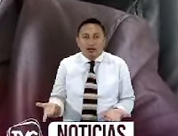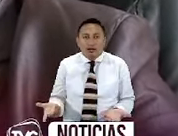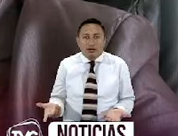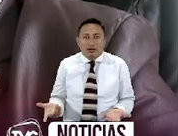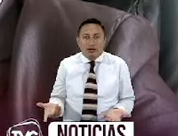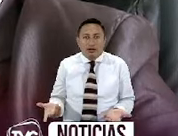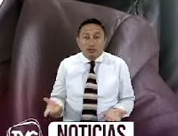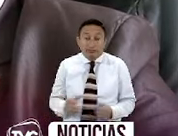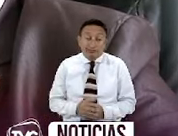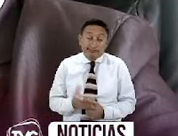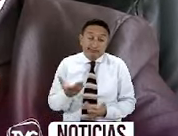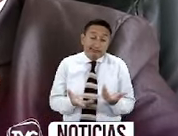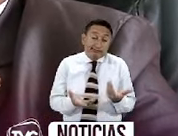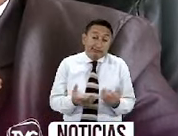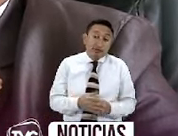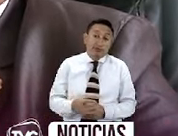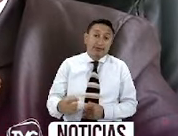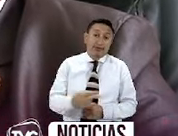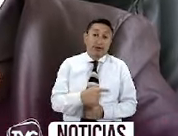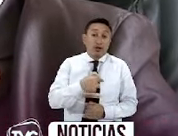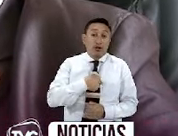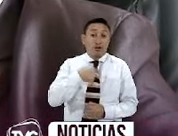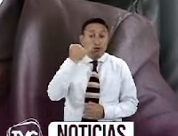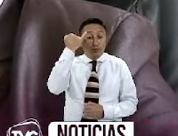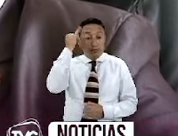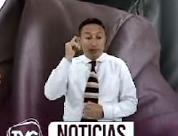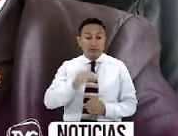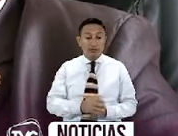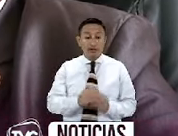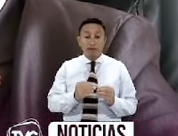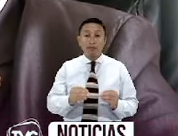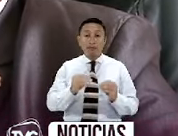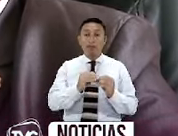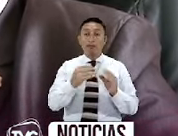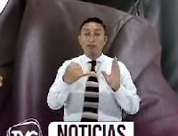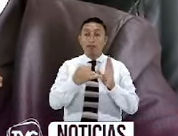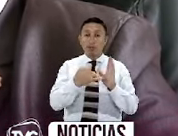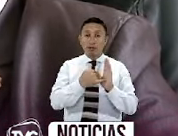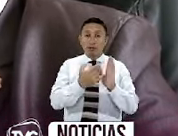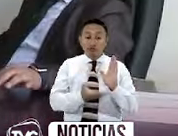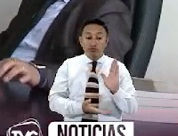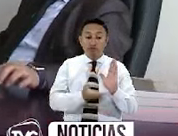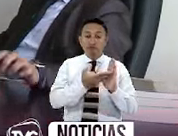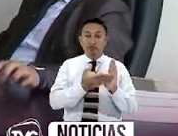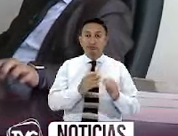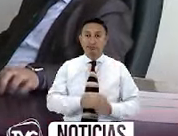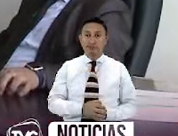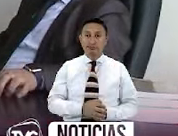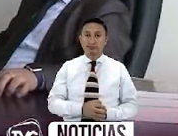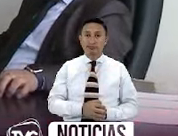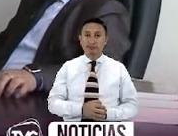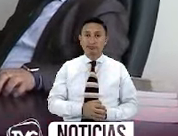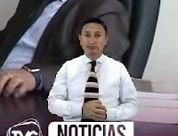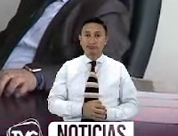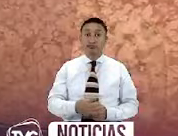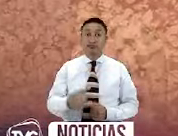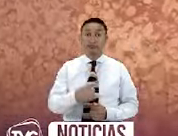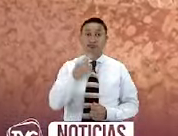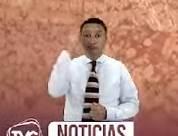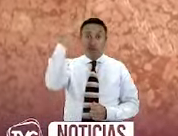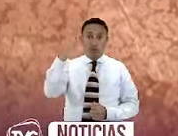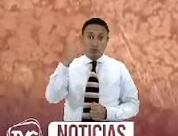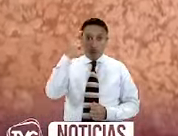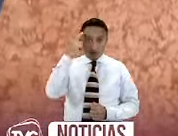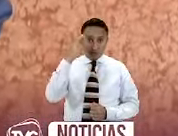a través, me imagino yo, del incremento de tasas, tributos. Esta reflexión la comparten varios